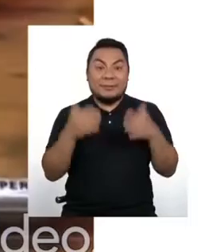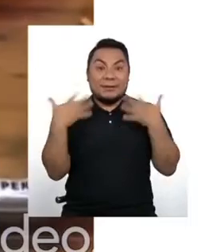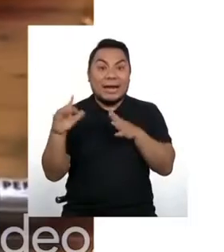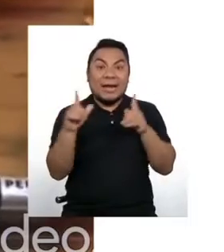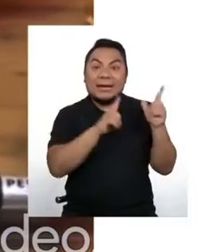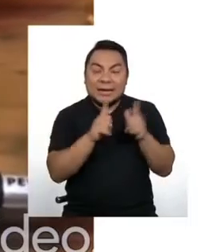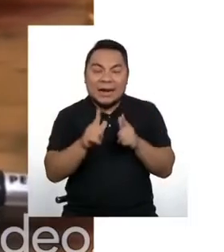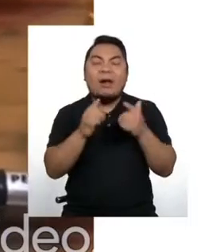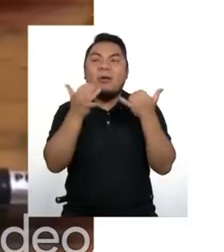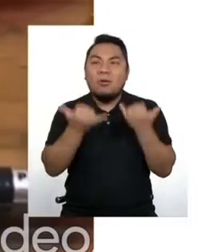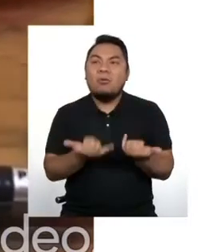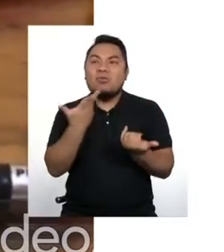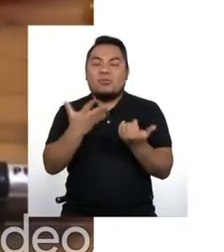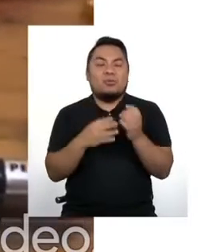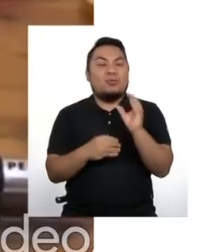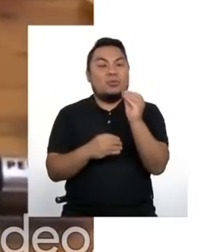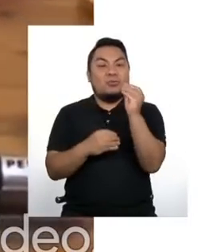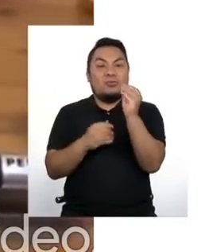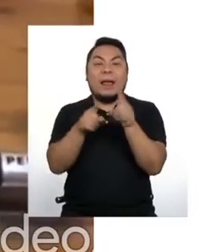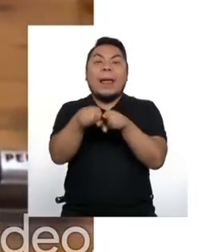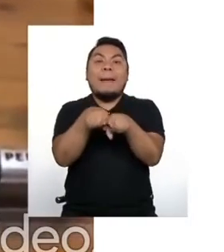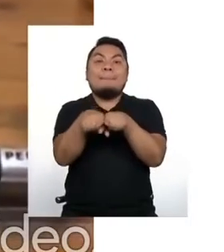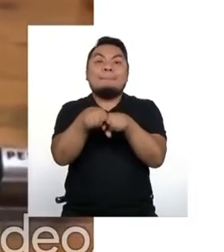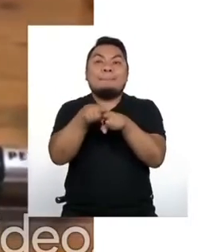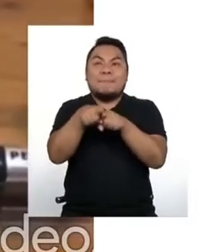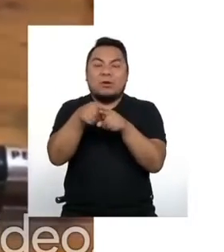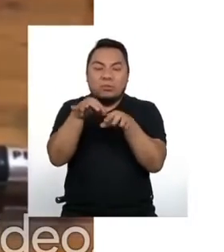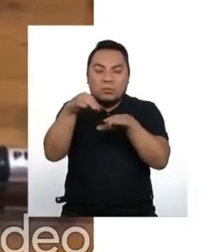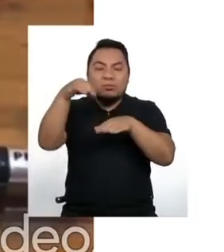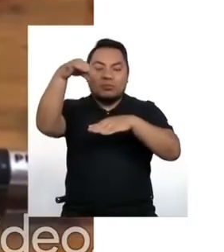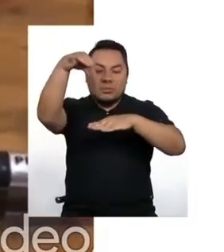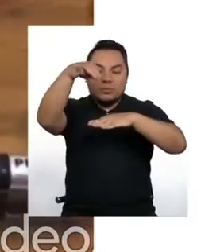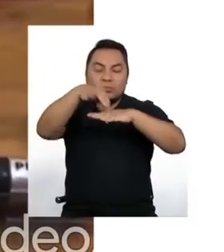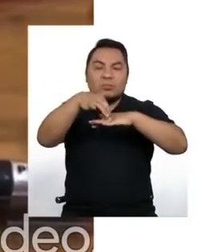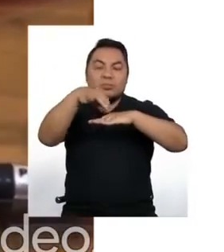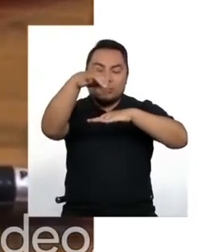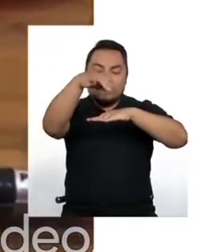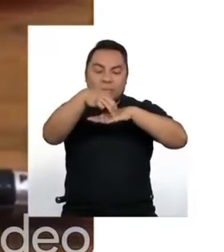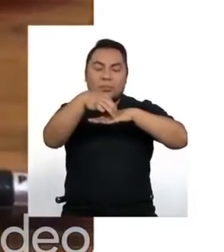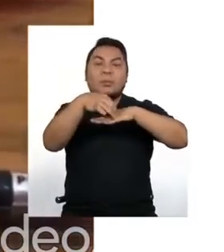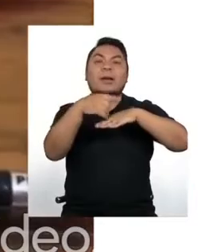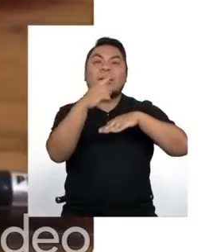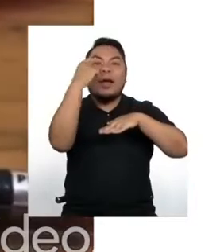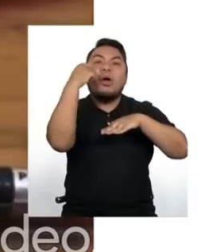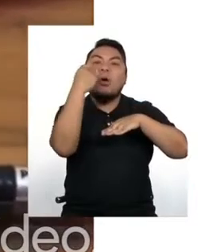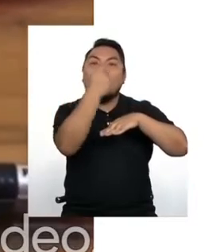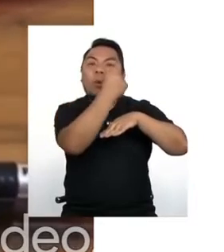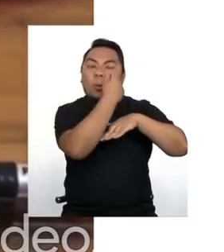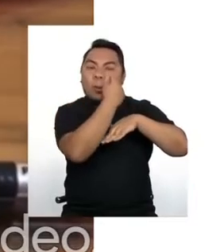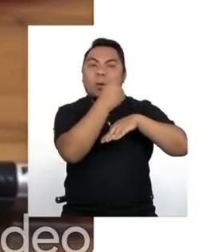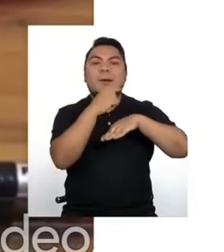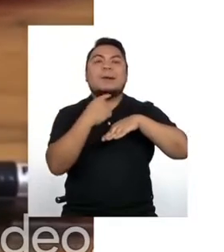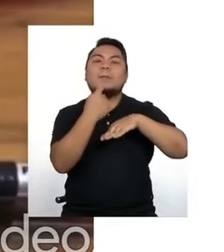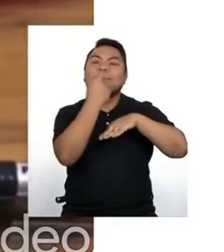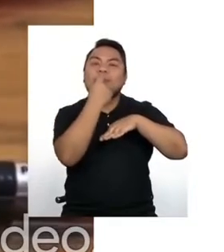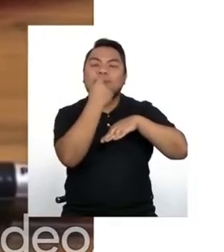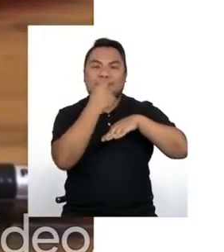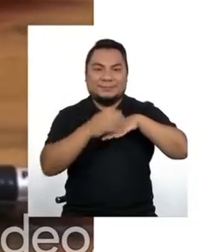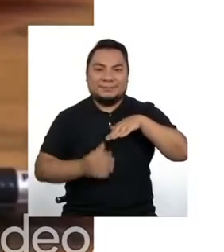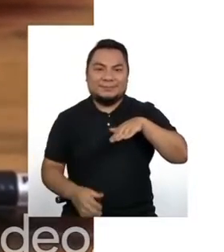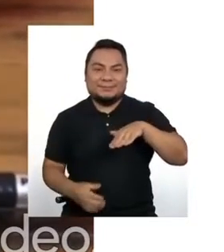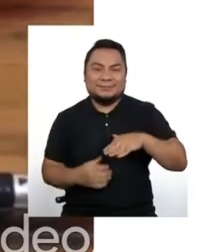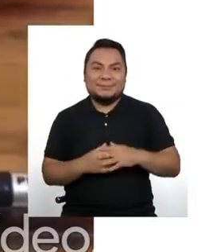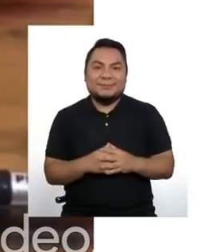seña o gesto particular para cada objeto o acción que realice, mientras van aprendiendo la lengua de señas